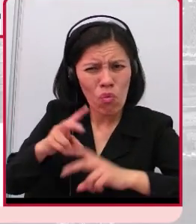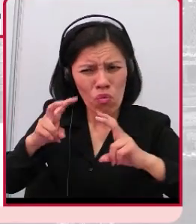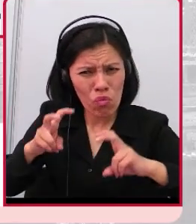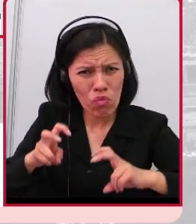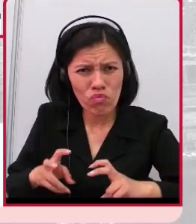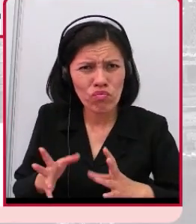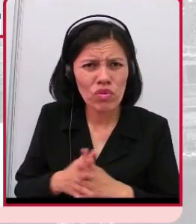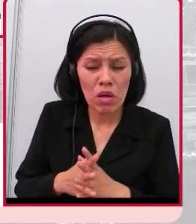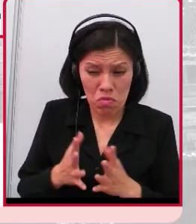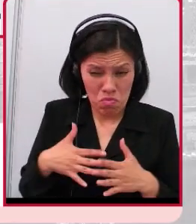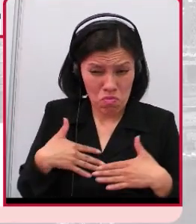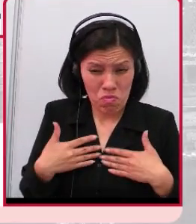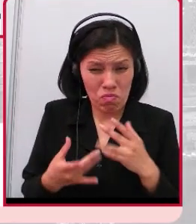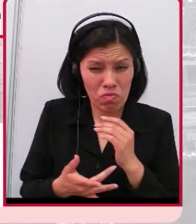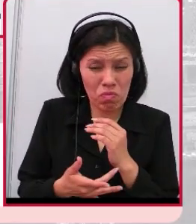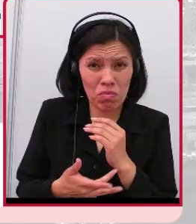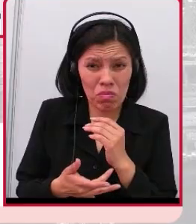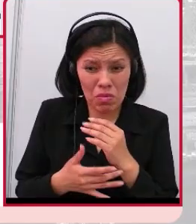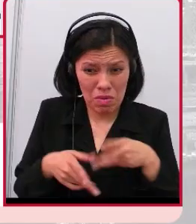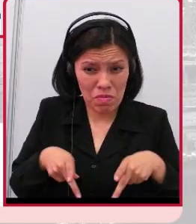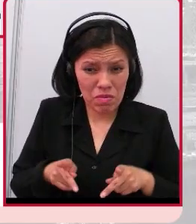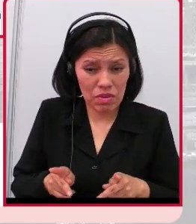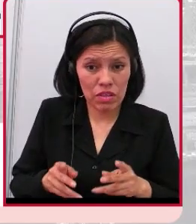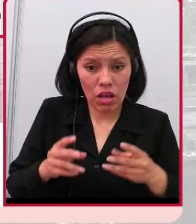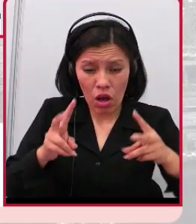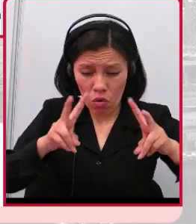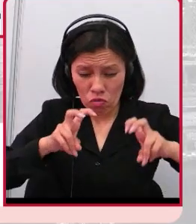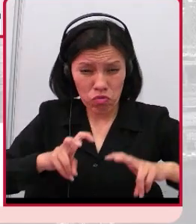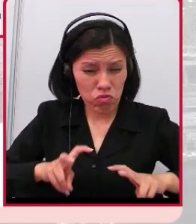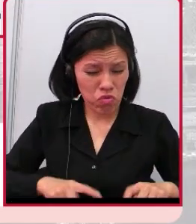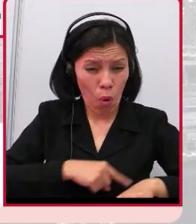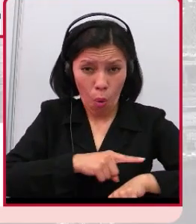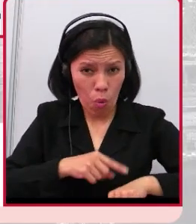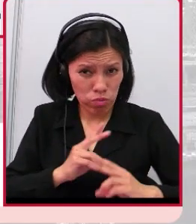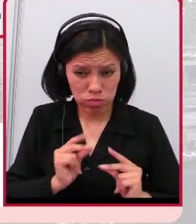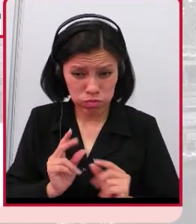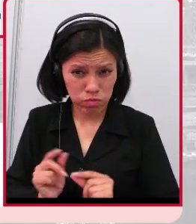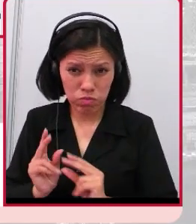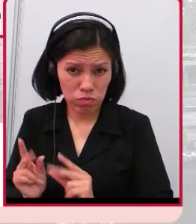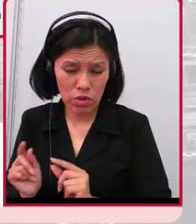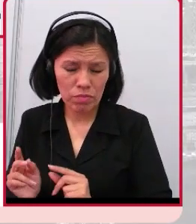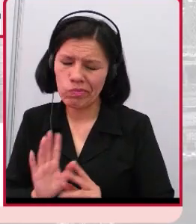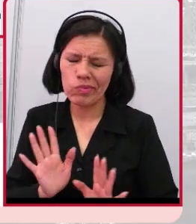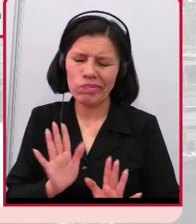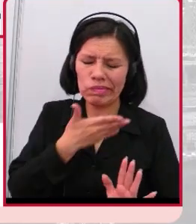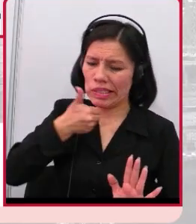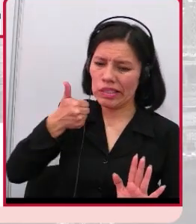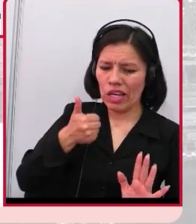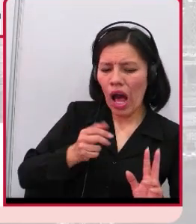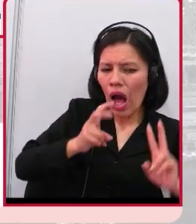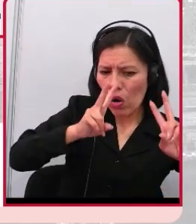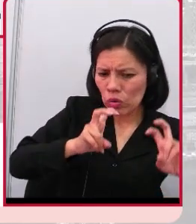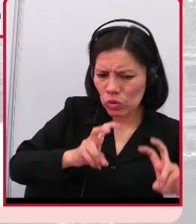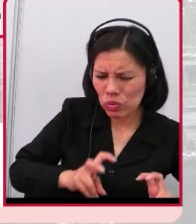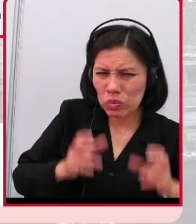permite analizar cada hora. Entonces, decidimos que se iba a analizar cada corte de 24 horas. ¿Por